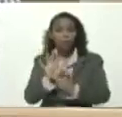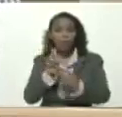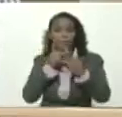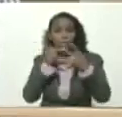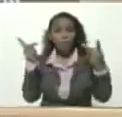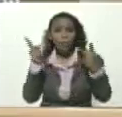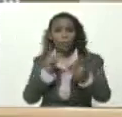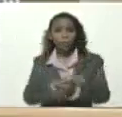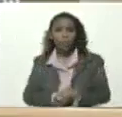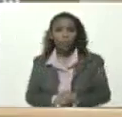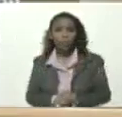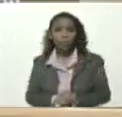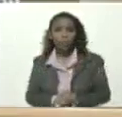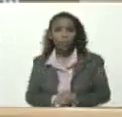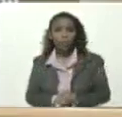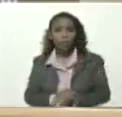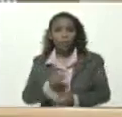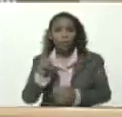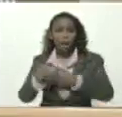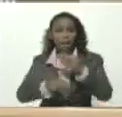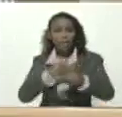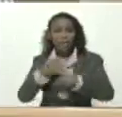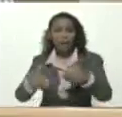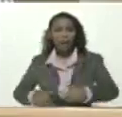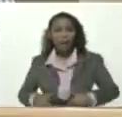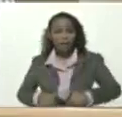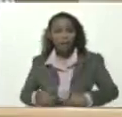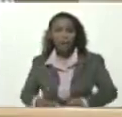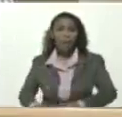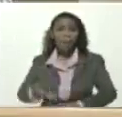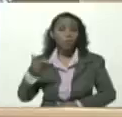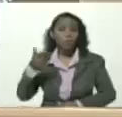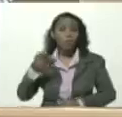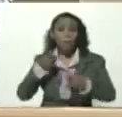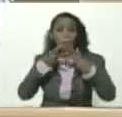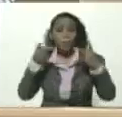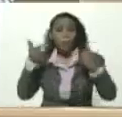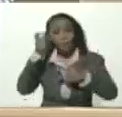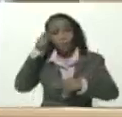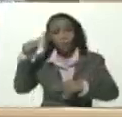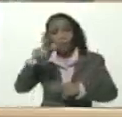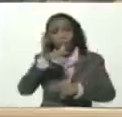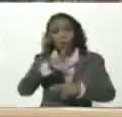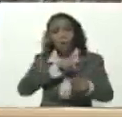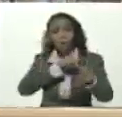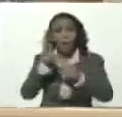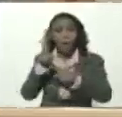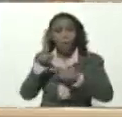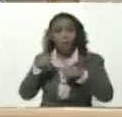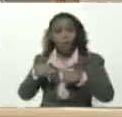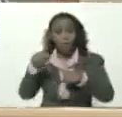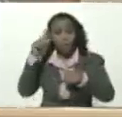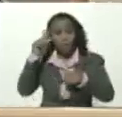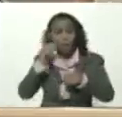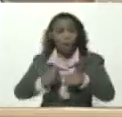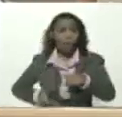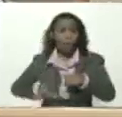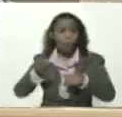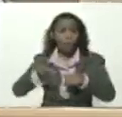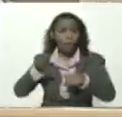publicada y va a hacer un esfuerzo supremo para divulgarle a la población. Por eso estos días son tan